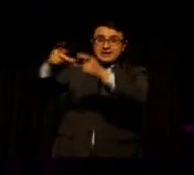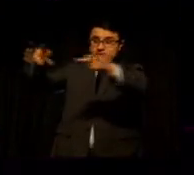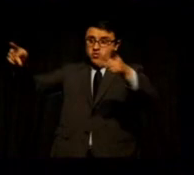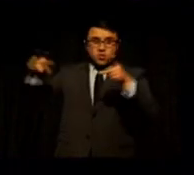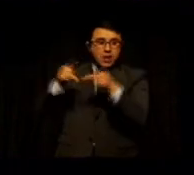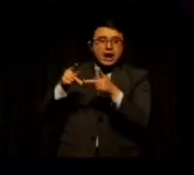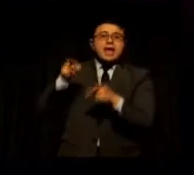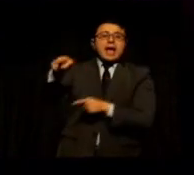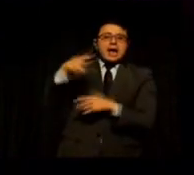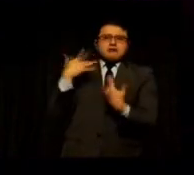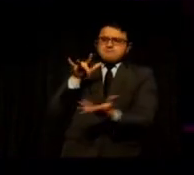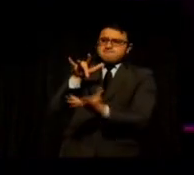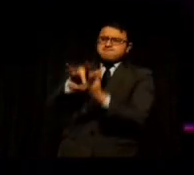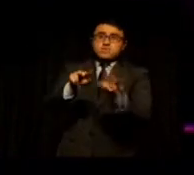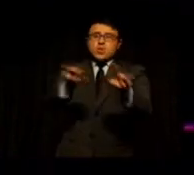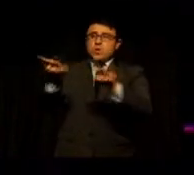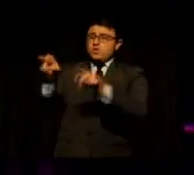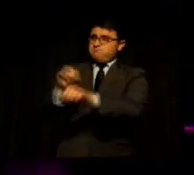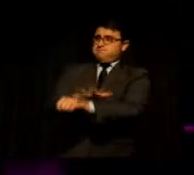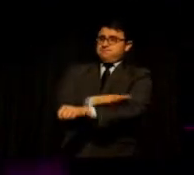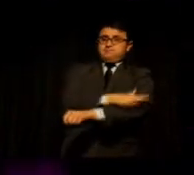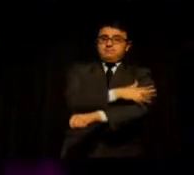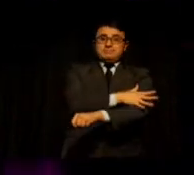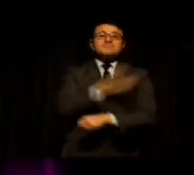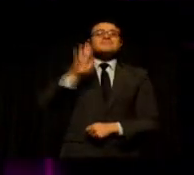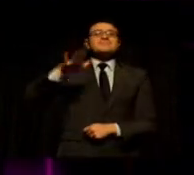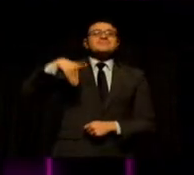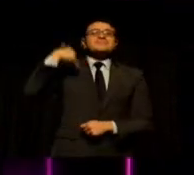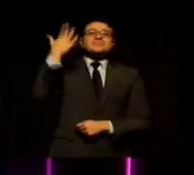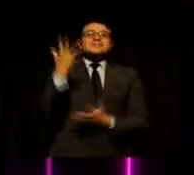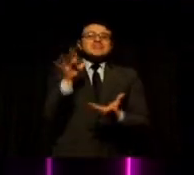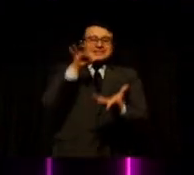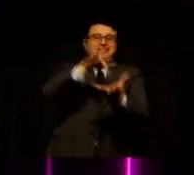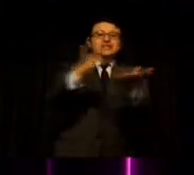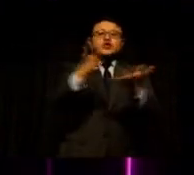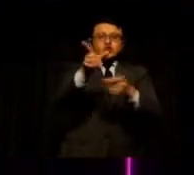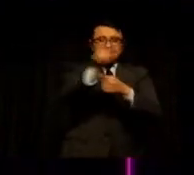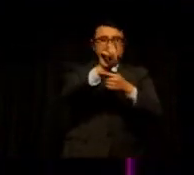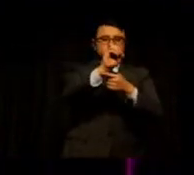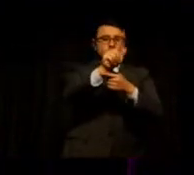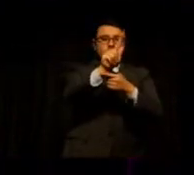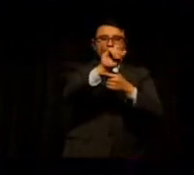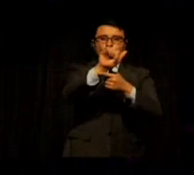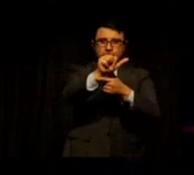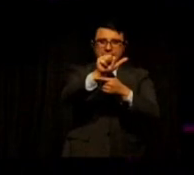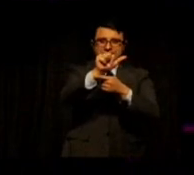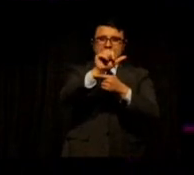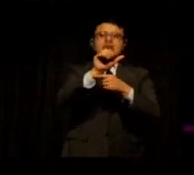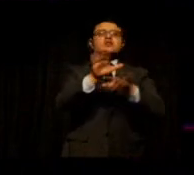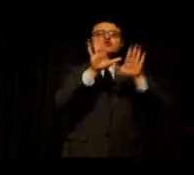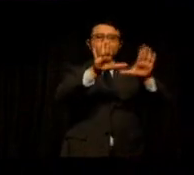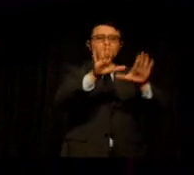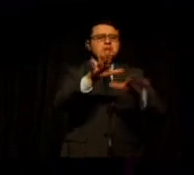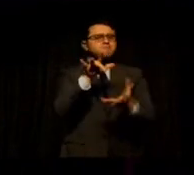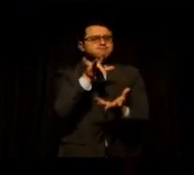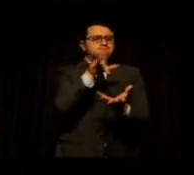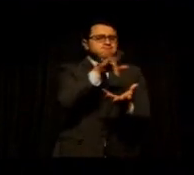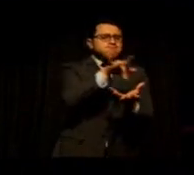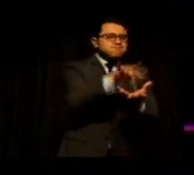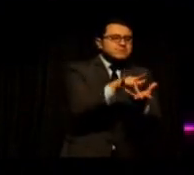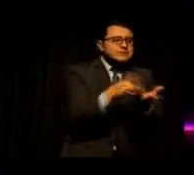después estuvimos un año después en sophia antipolis saliendo de cannes y fuimos a conocer